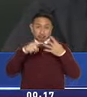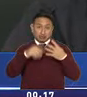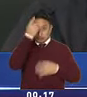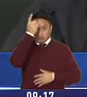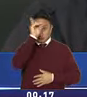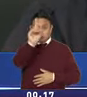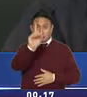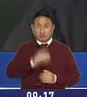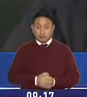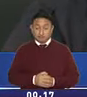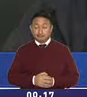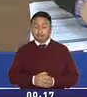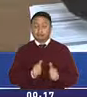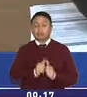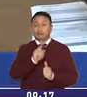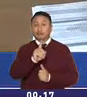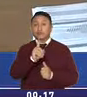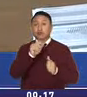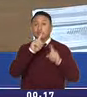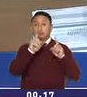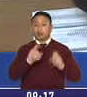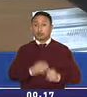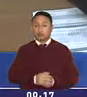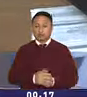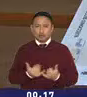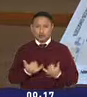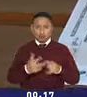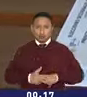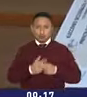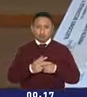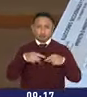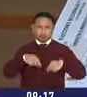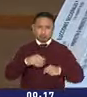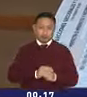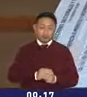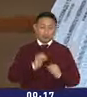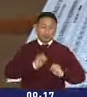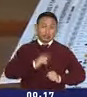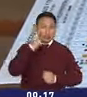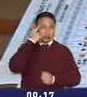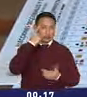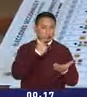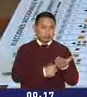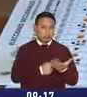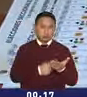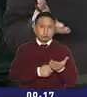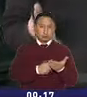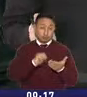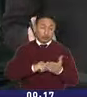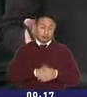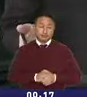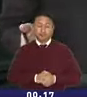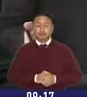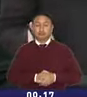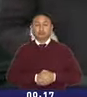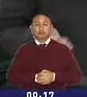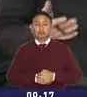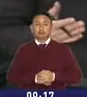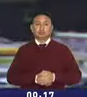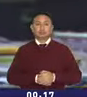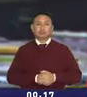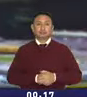su preferencia en cada una de las preguntas. Con esto ya puede empezar a armar la tradicional polla, informó Héctor